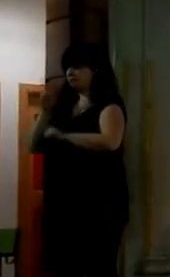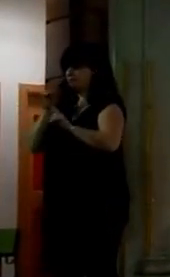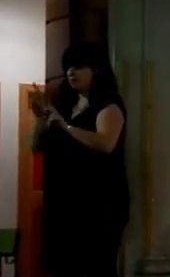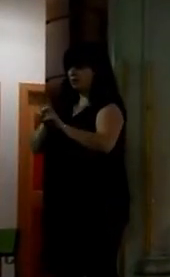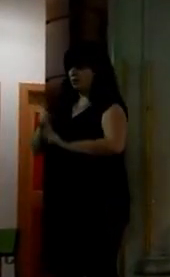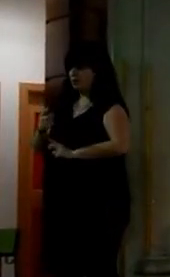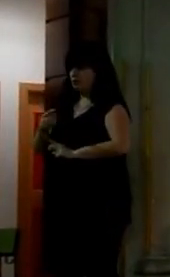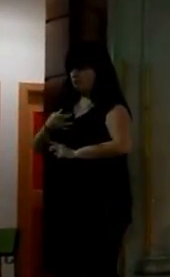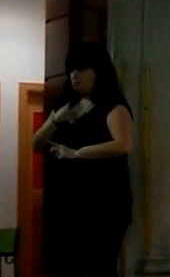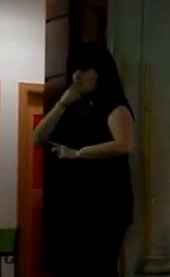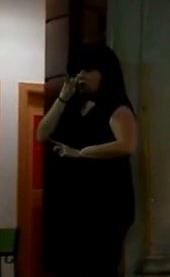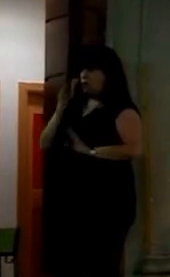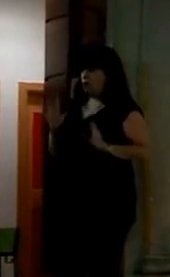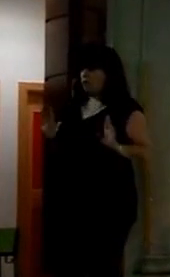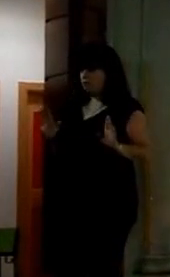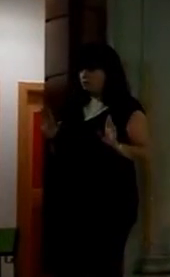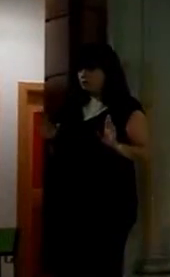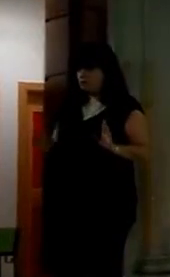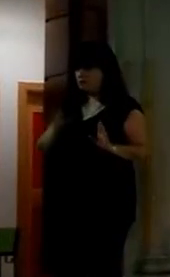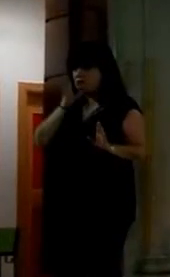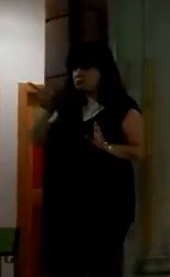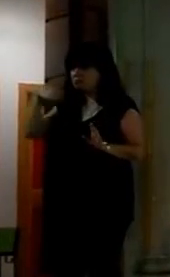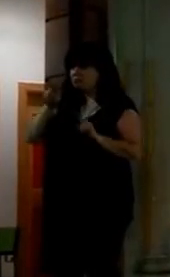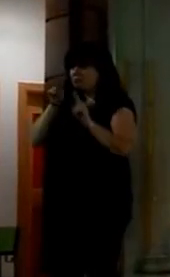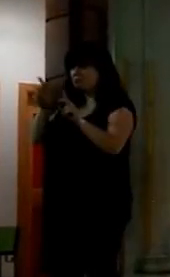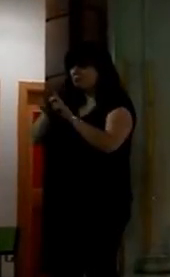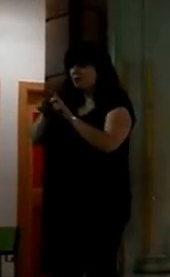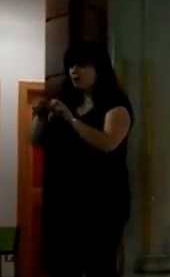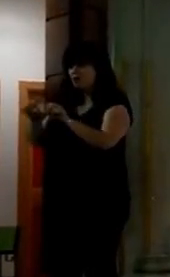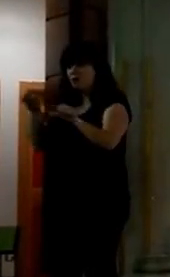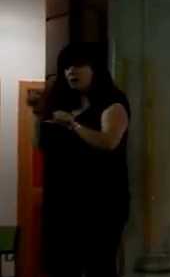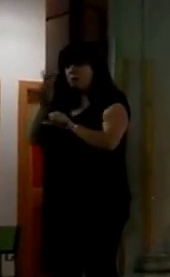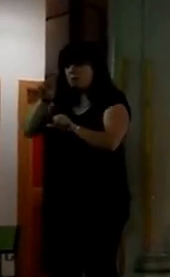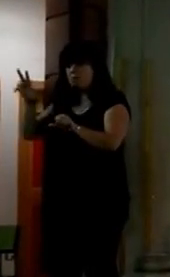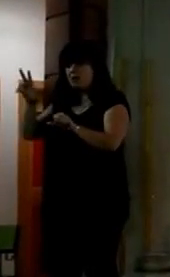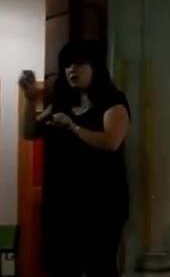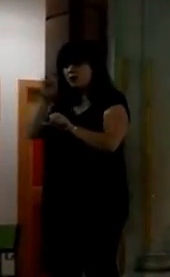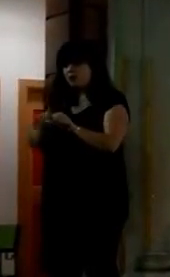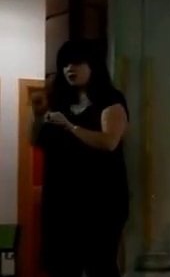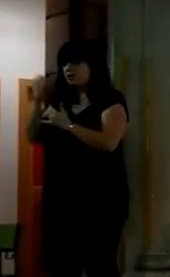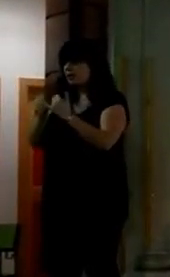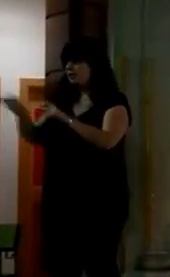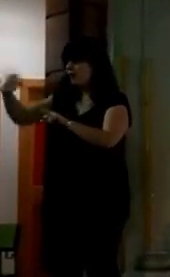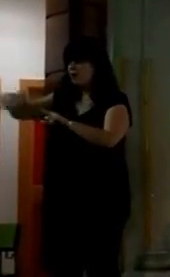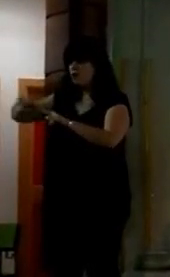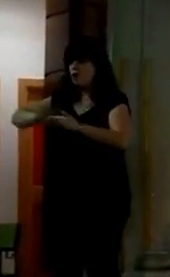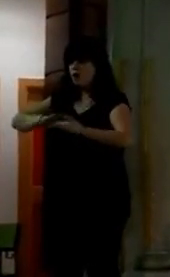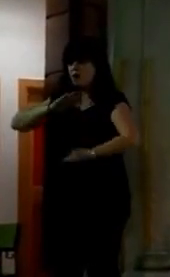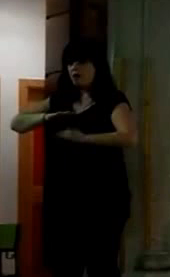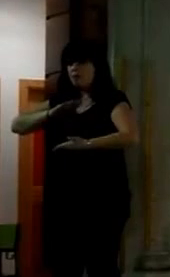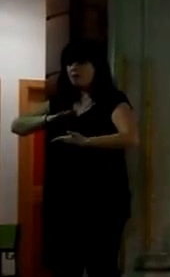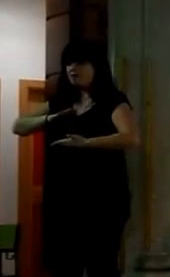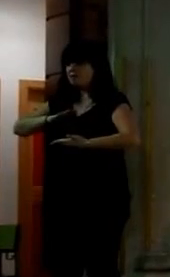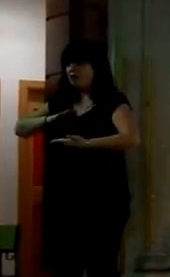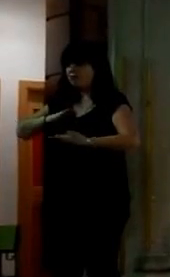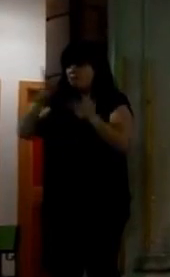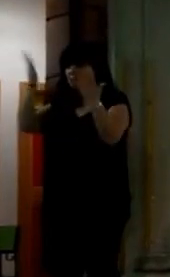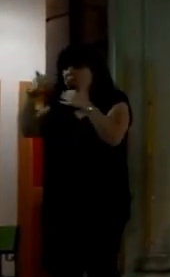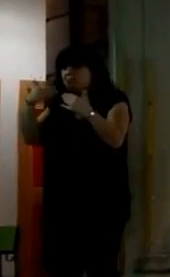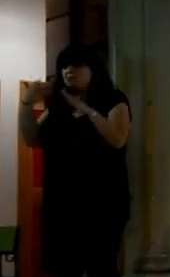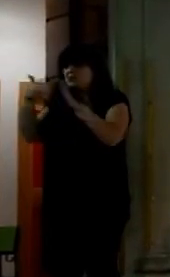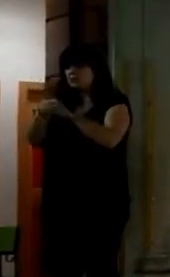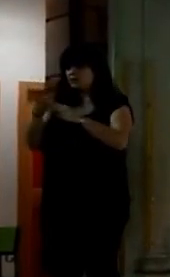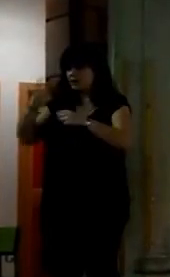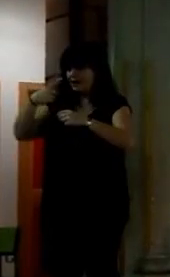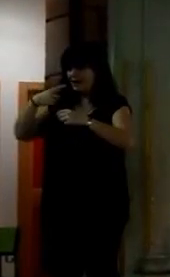porque habería que preguntar se neses 22 anos non tiveron oportunidade de resolver o problema do